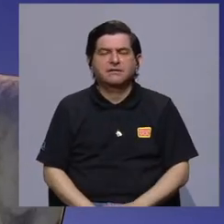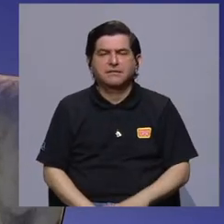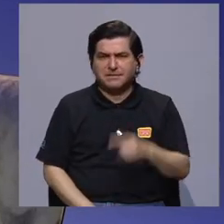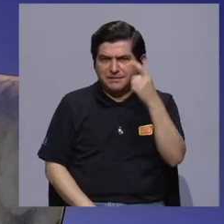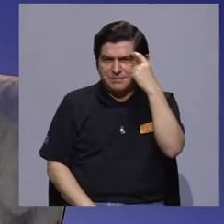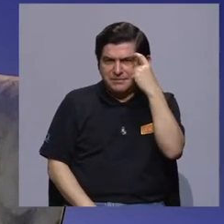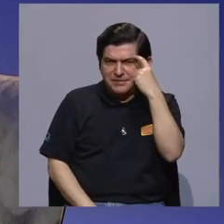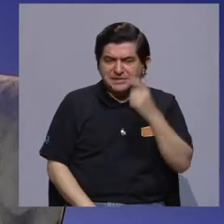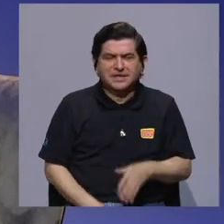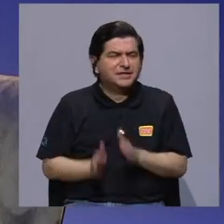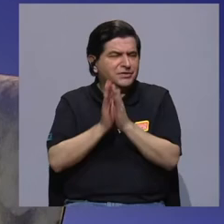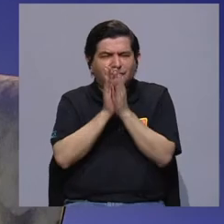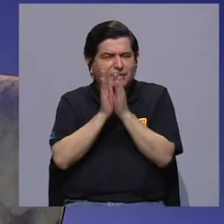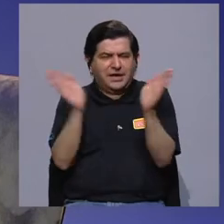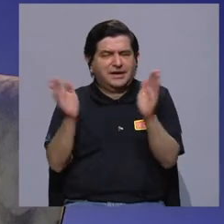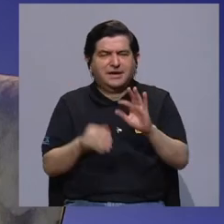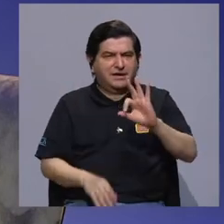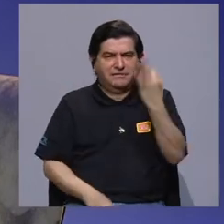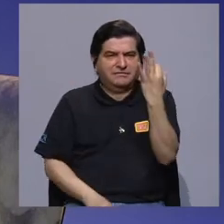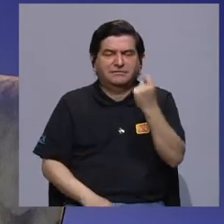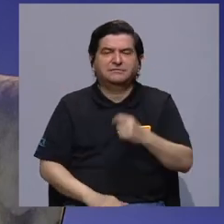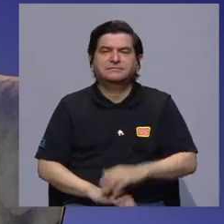¿Verdad? En términos muy generales.